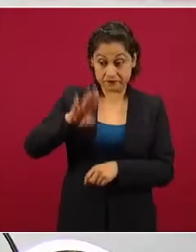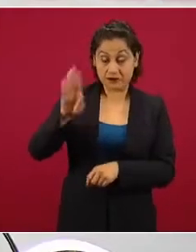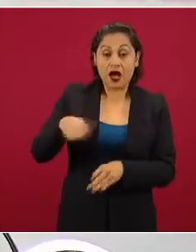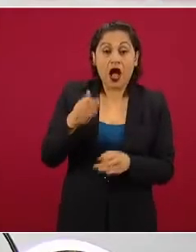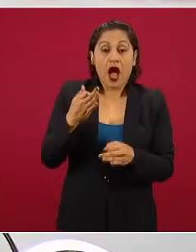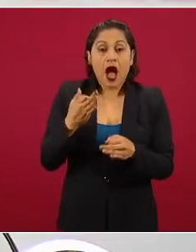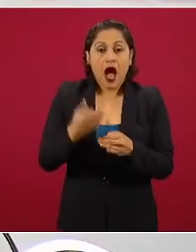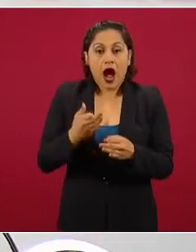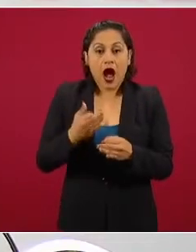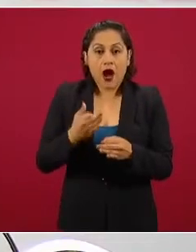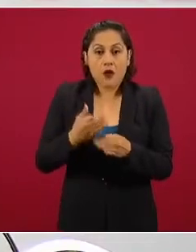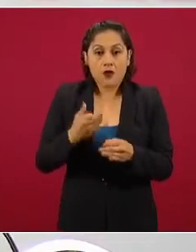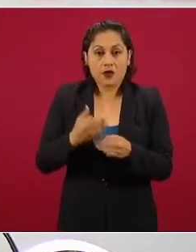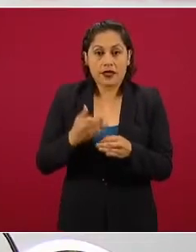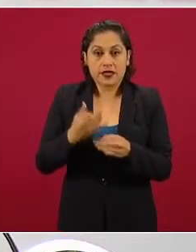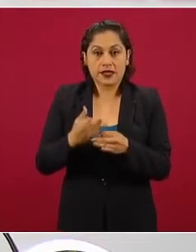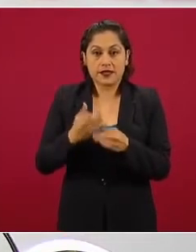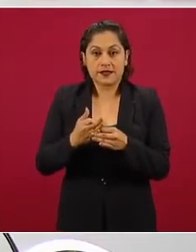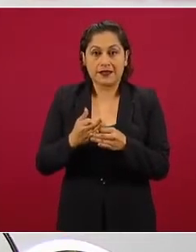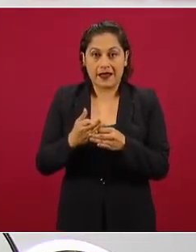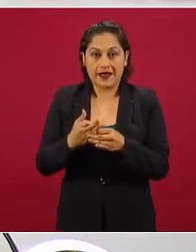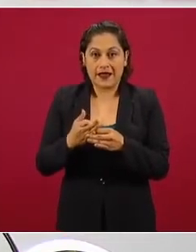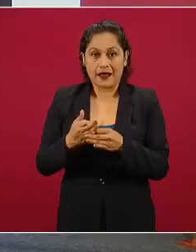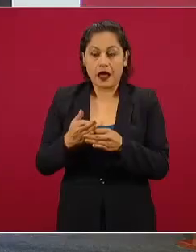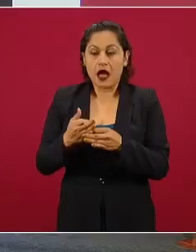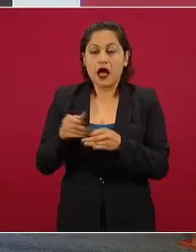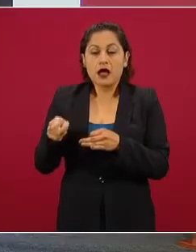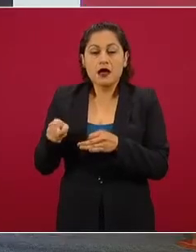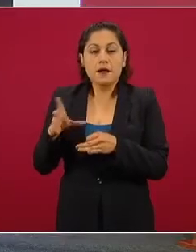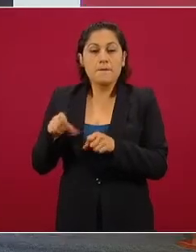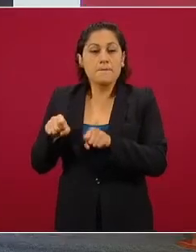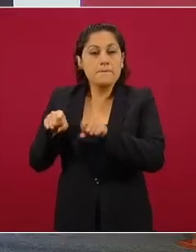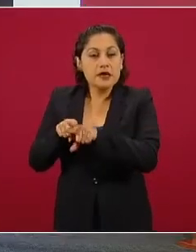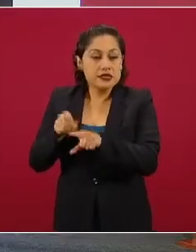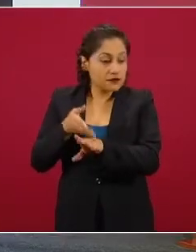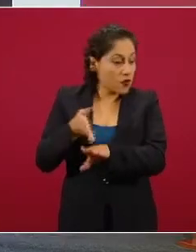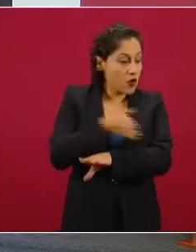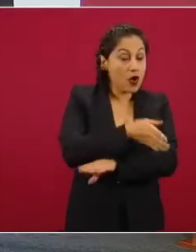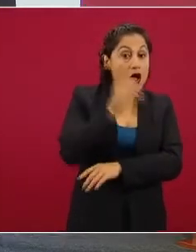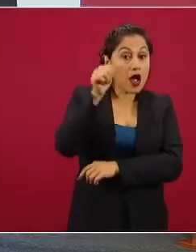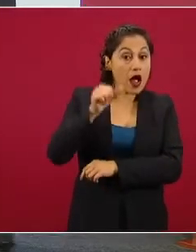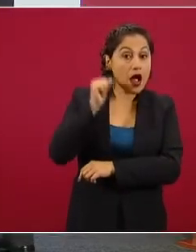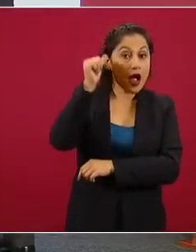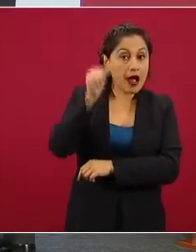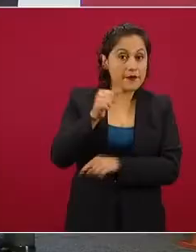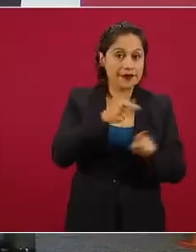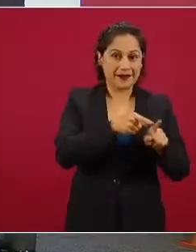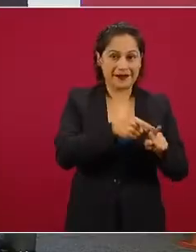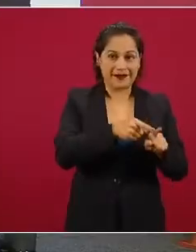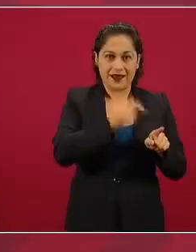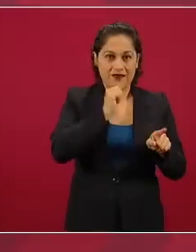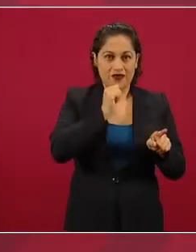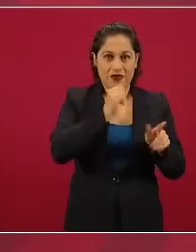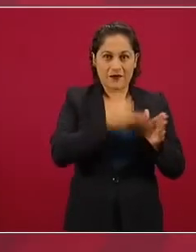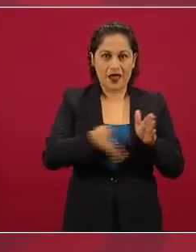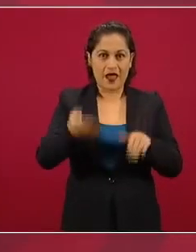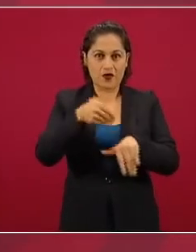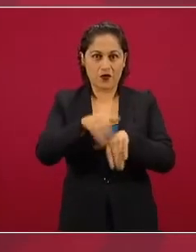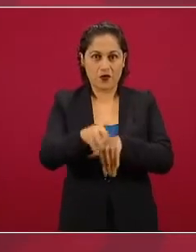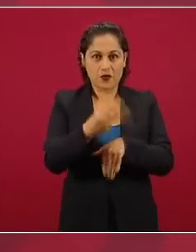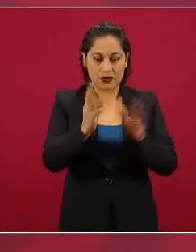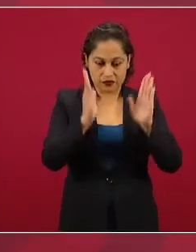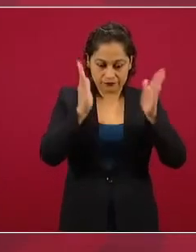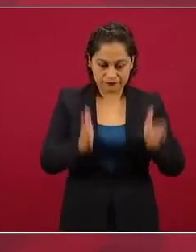teniendo la intensidad de mortalidad que teníamos en abril. En abril, que es cuando no había iniciado la fase 3, sino estábamos en la fase